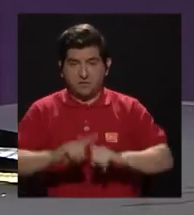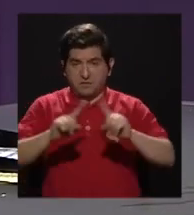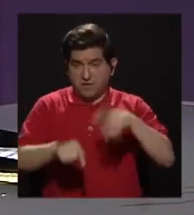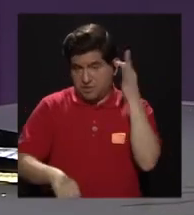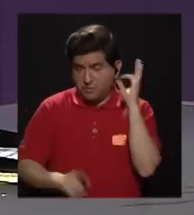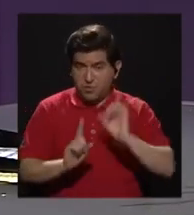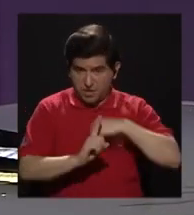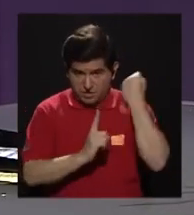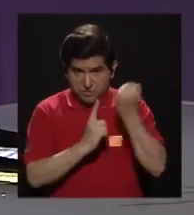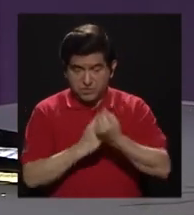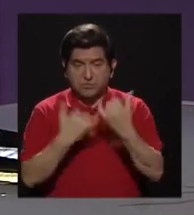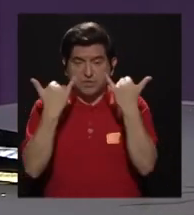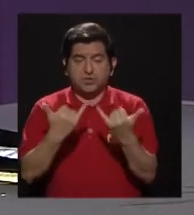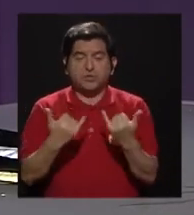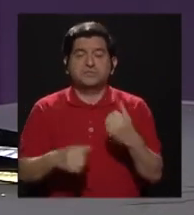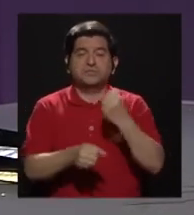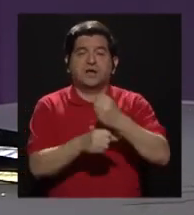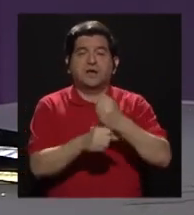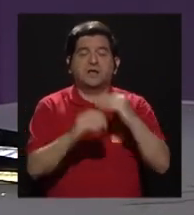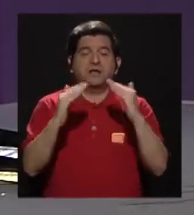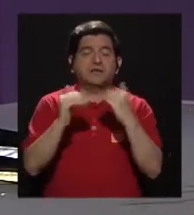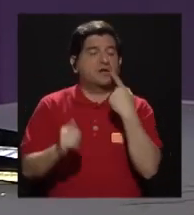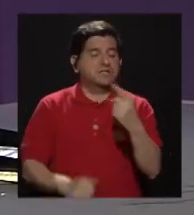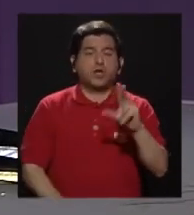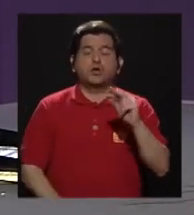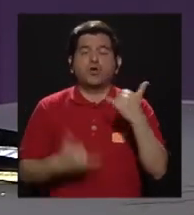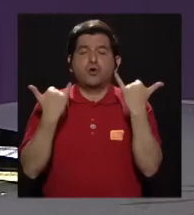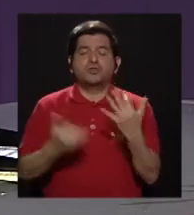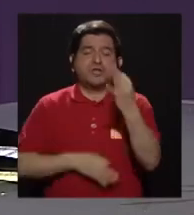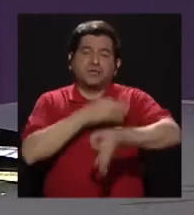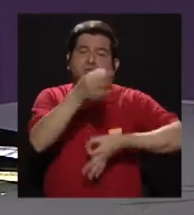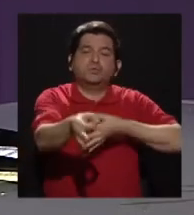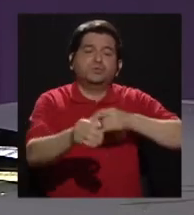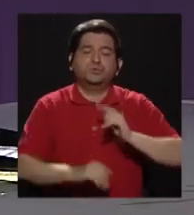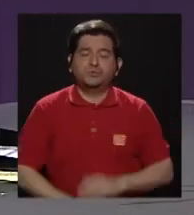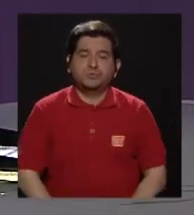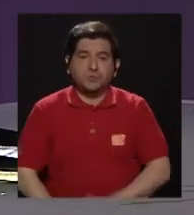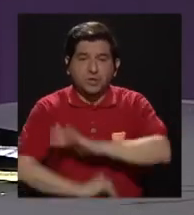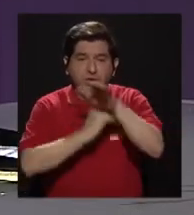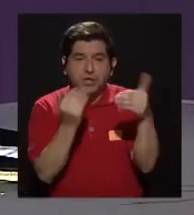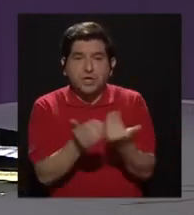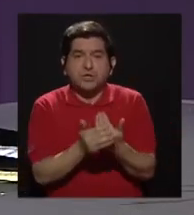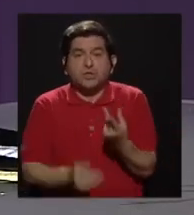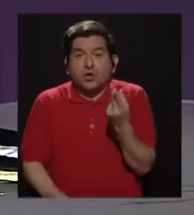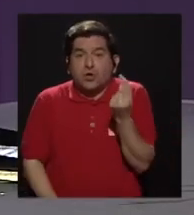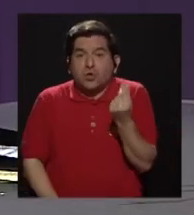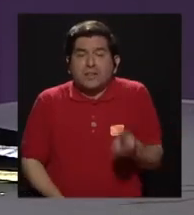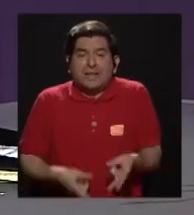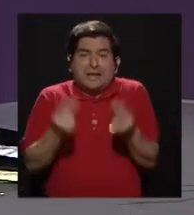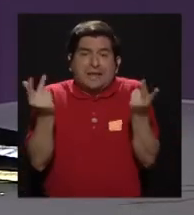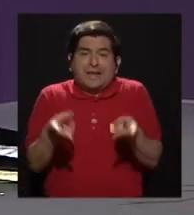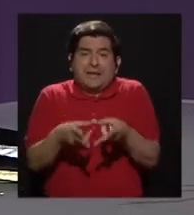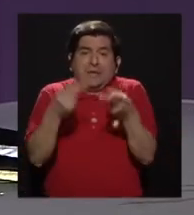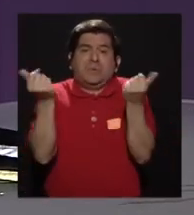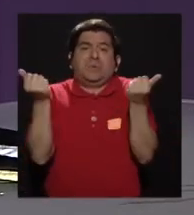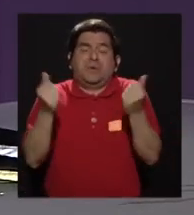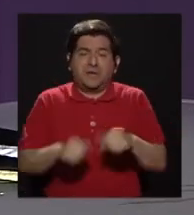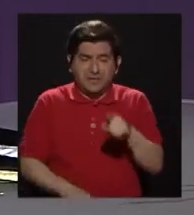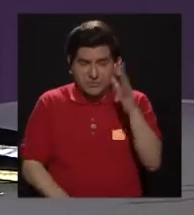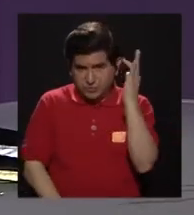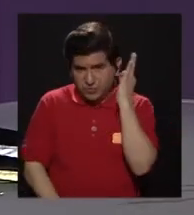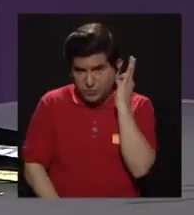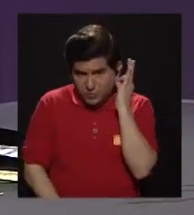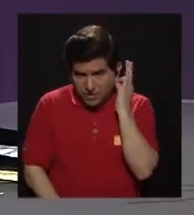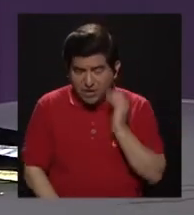que vienen y cuando llegan al trabajo le dicen, no, ya tengo otra, y todo el montón de plata que gastó esa